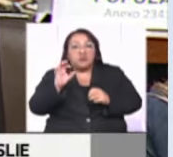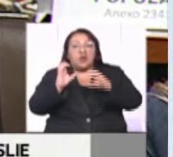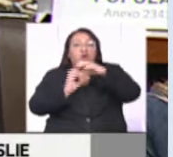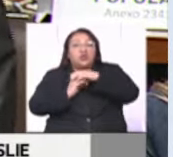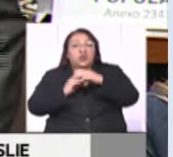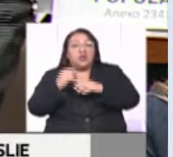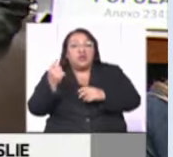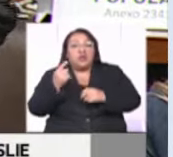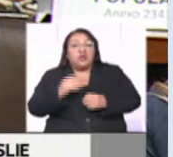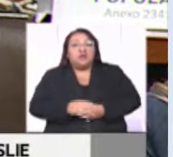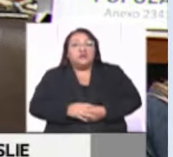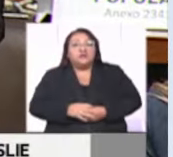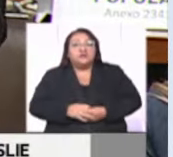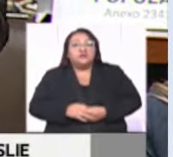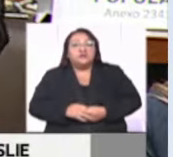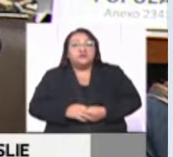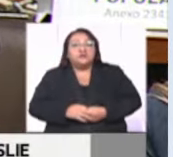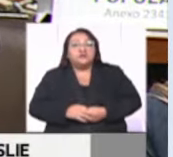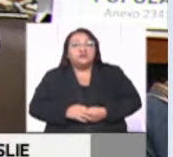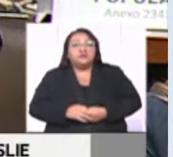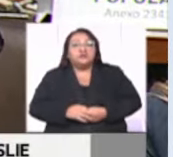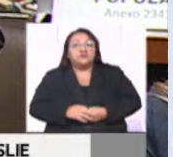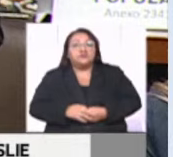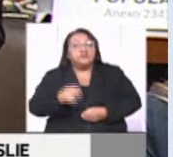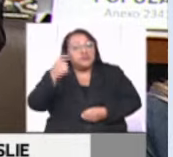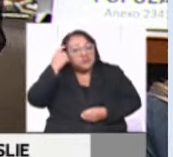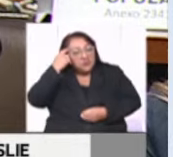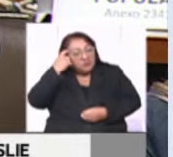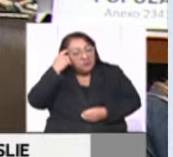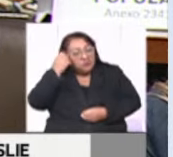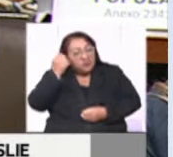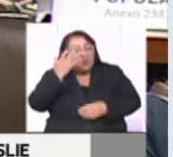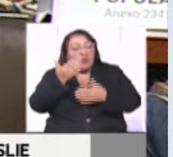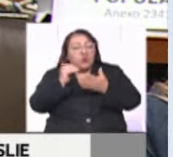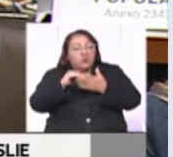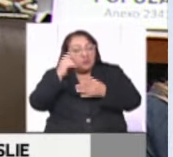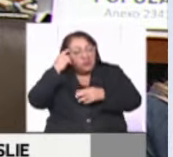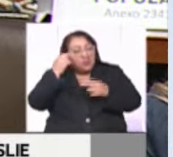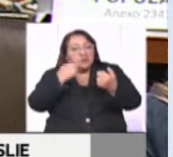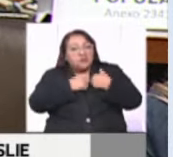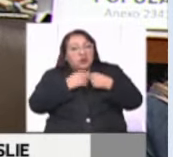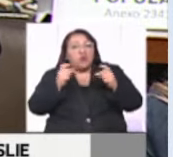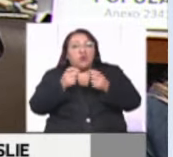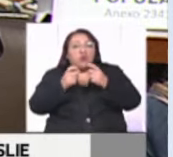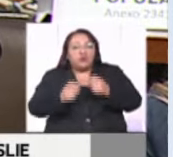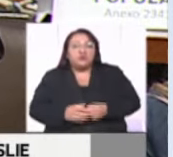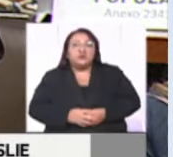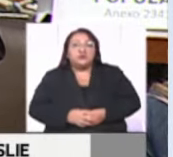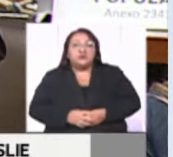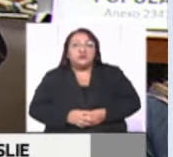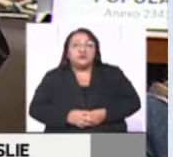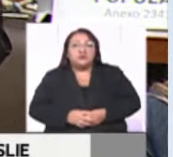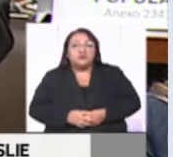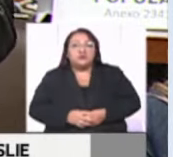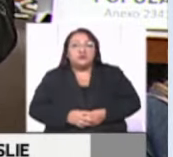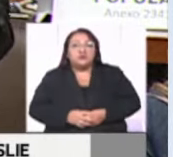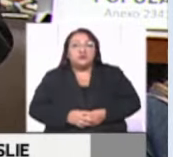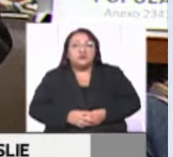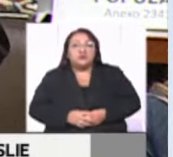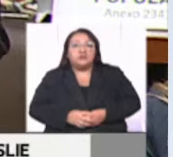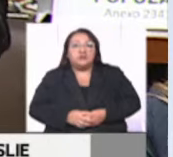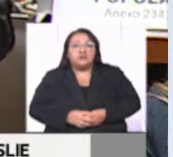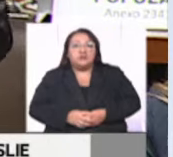Contraloría General de la República. Recapacitemos, repensemos nuestro rol como parlamentarios, colegas congresistas,